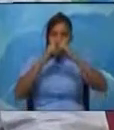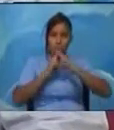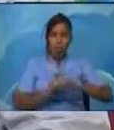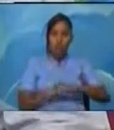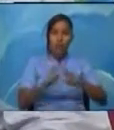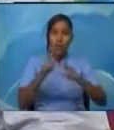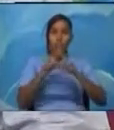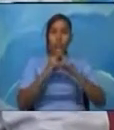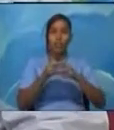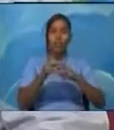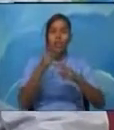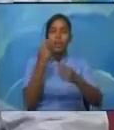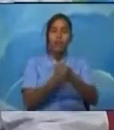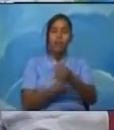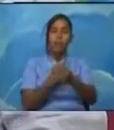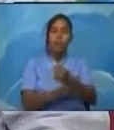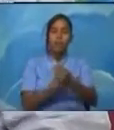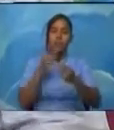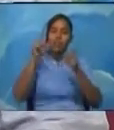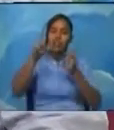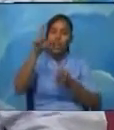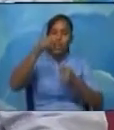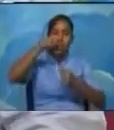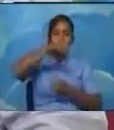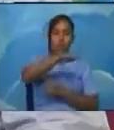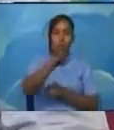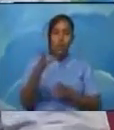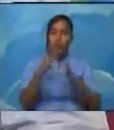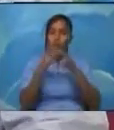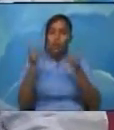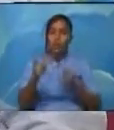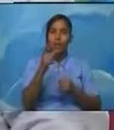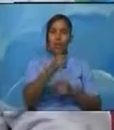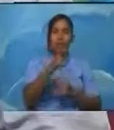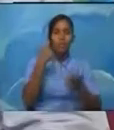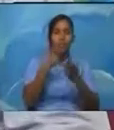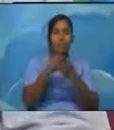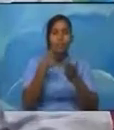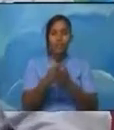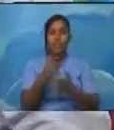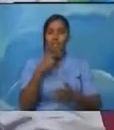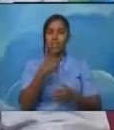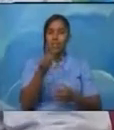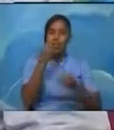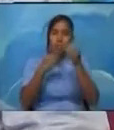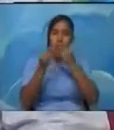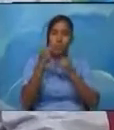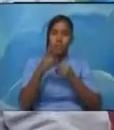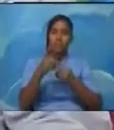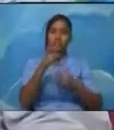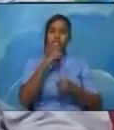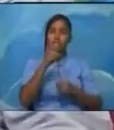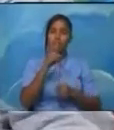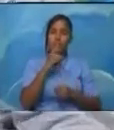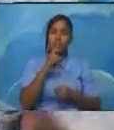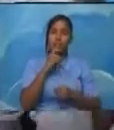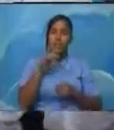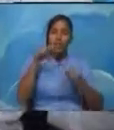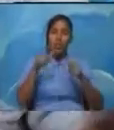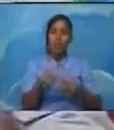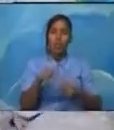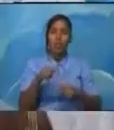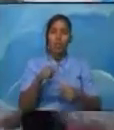respeto, respeto. Hermano, enseñarle un pueblo a esa gente que pagaron un precio, que se comieron los cocos con los dientes, aleluya. Hoy